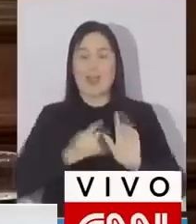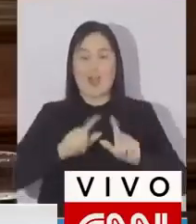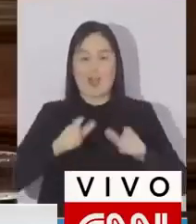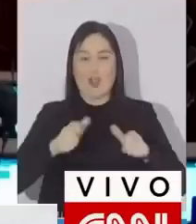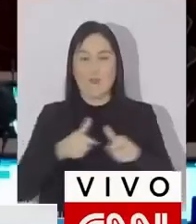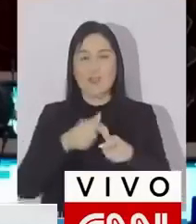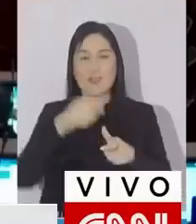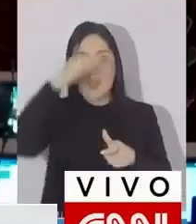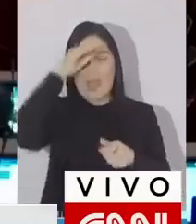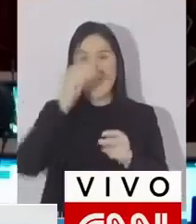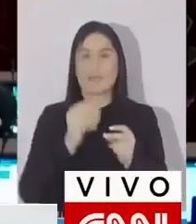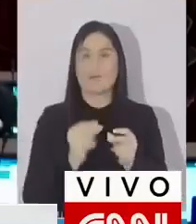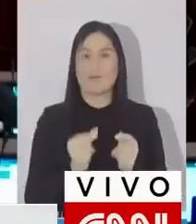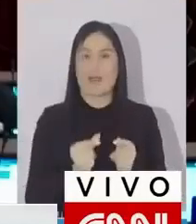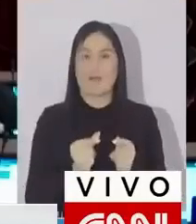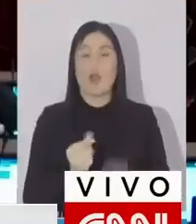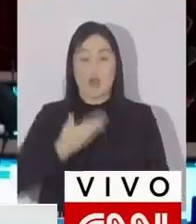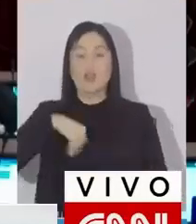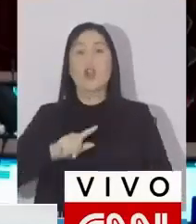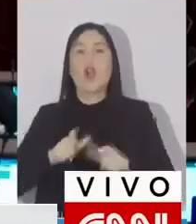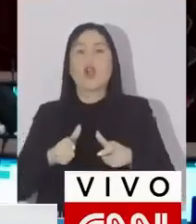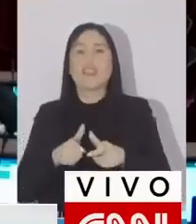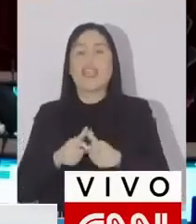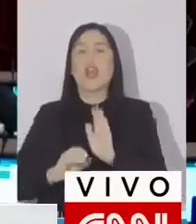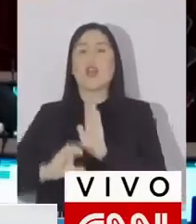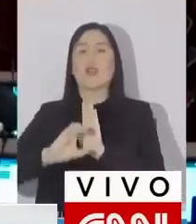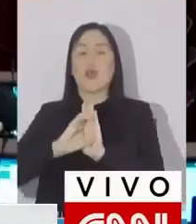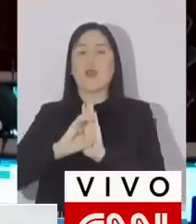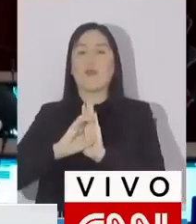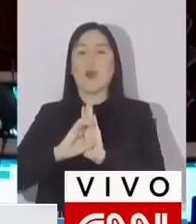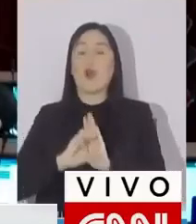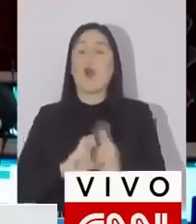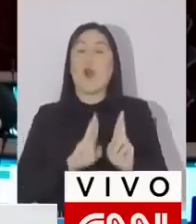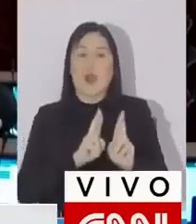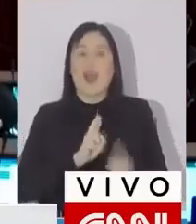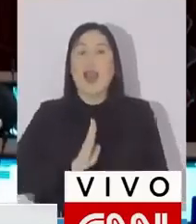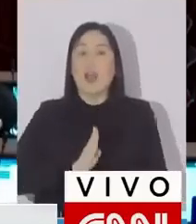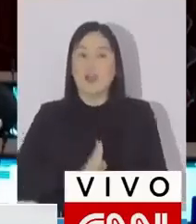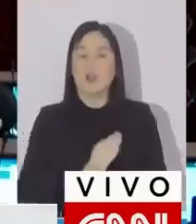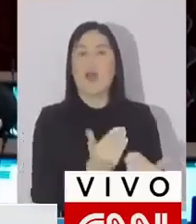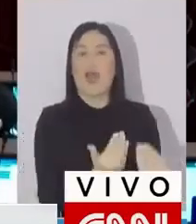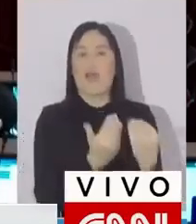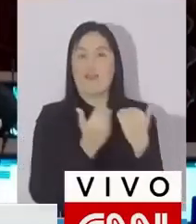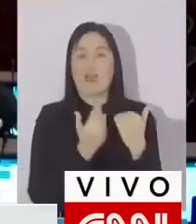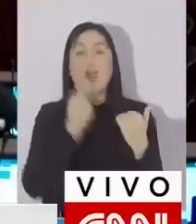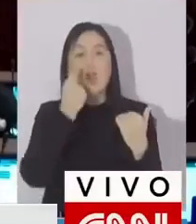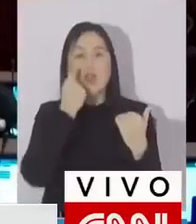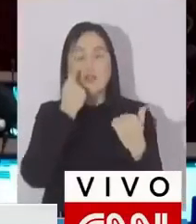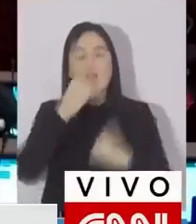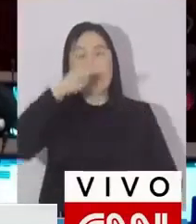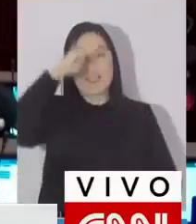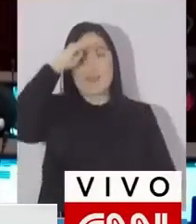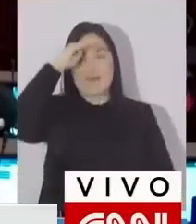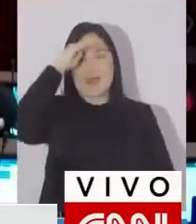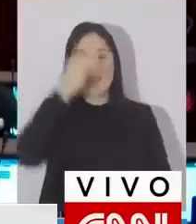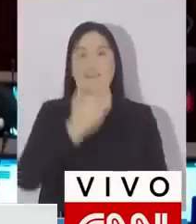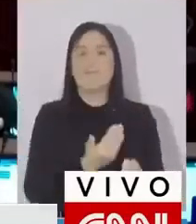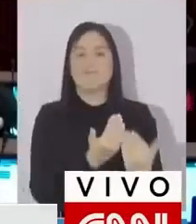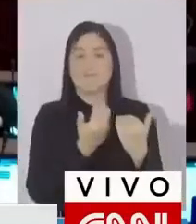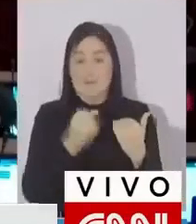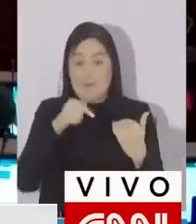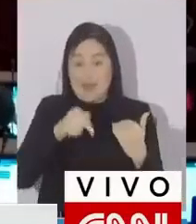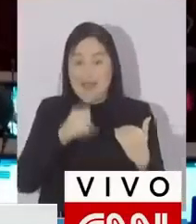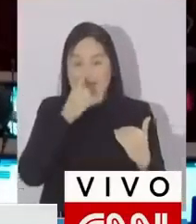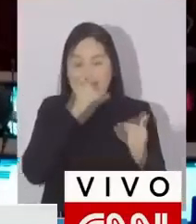consejeros consejeros esperamos seguir contando con su apoyo conocimientos y experiencia para que en esta etapa podamos